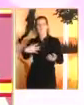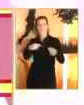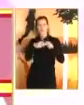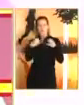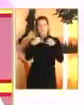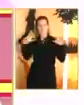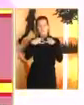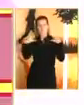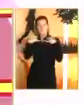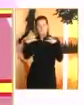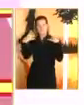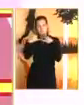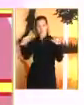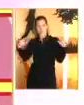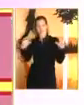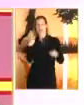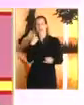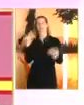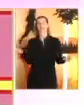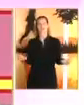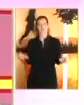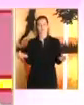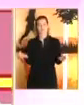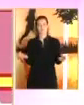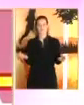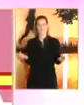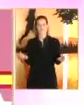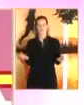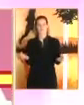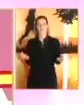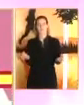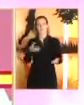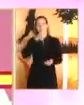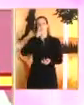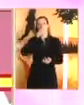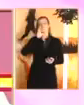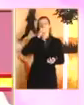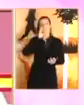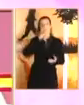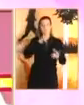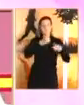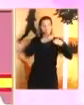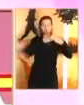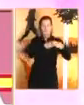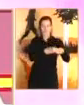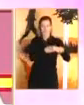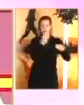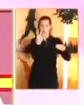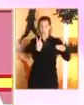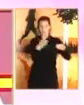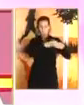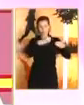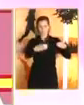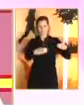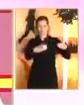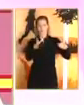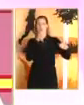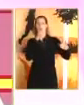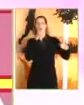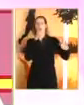ADN celular. Y para eso necesitamos, pues, aparte de un vaso donde vamos a hacer la preparación, dos vasos,